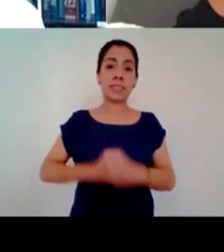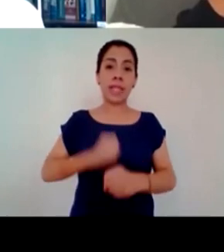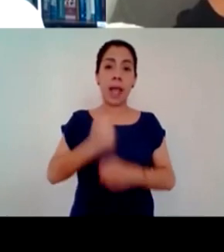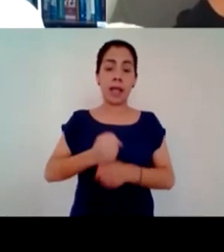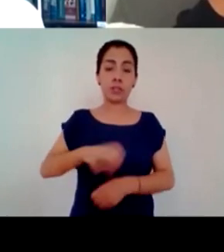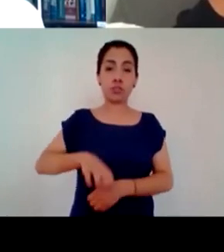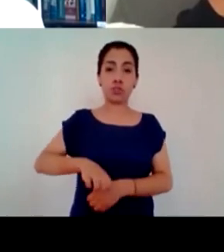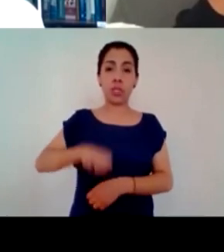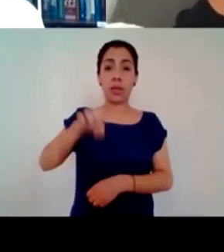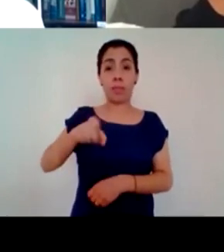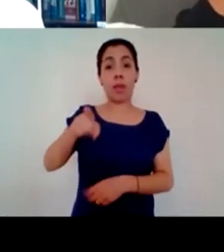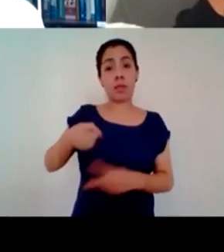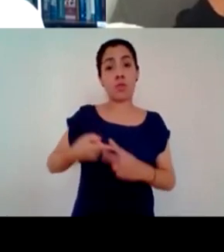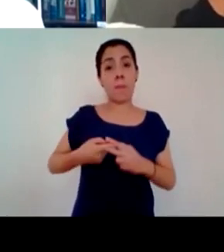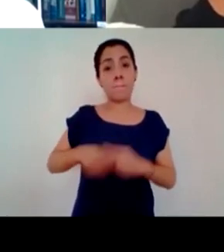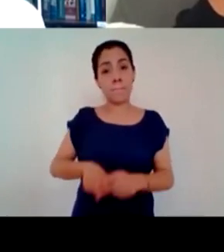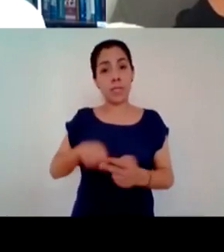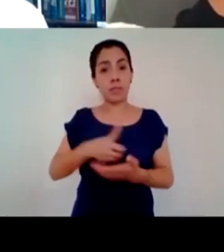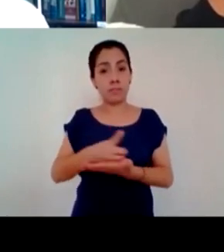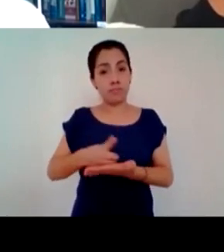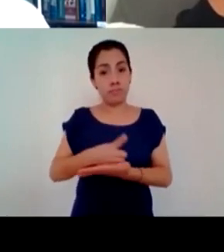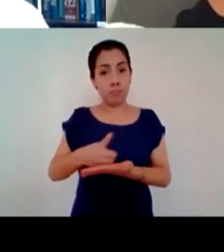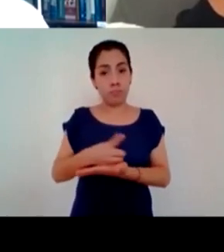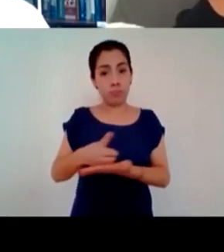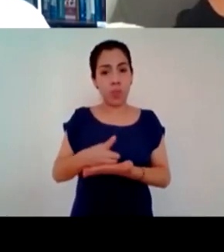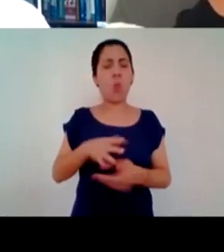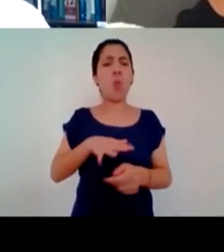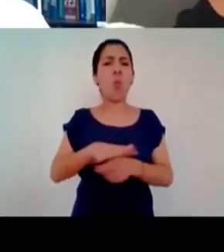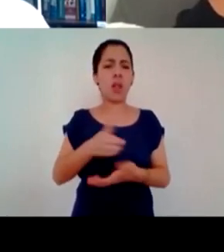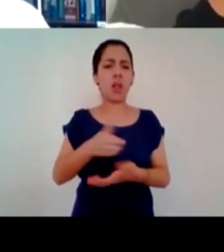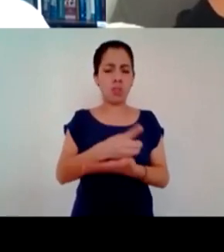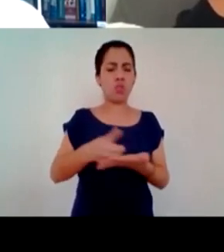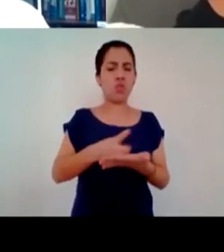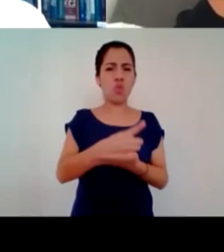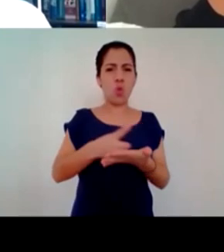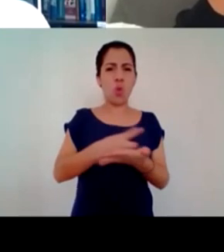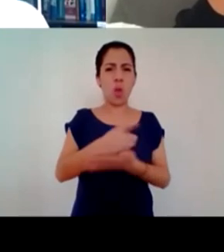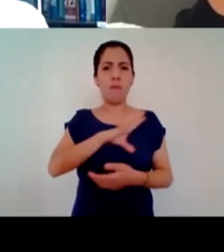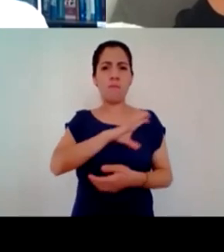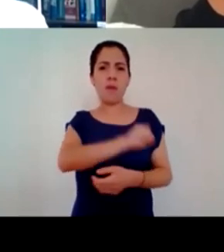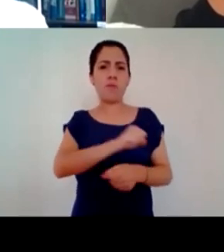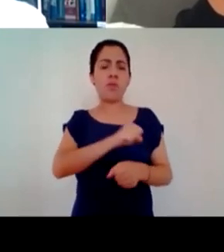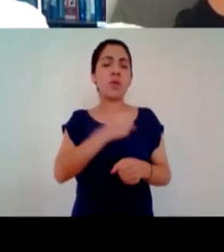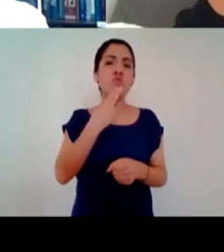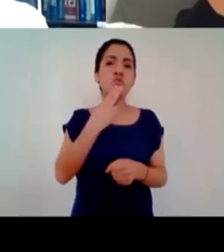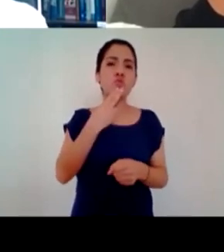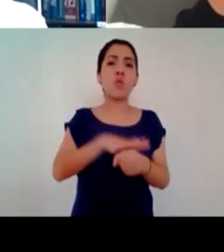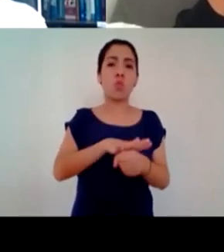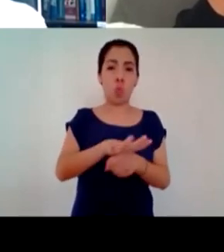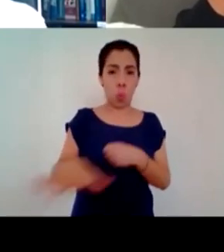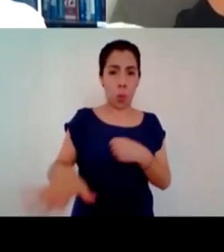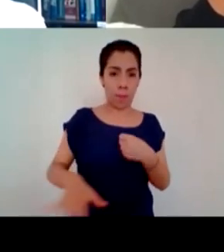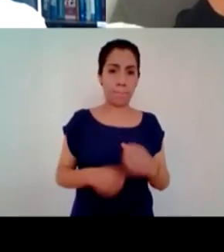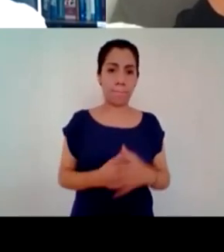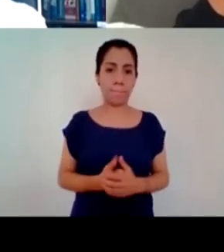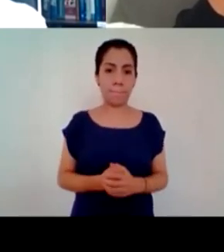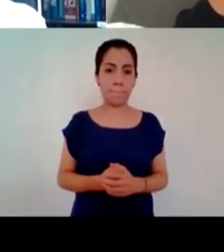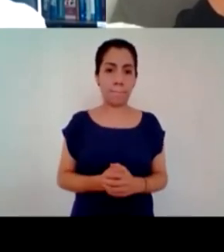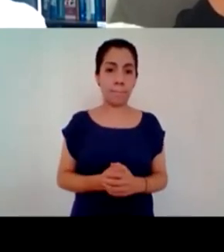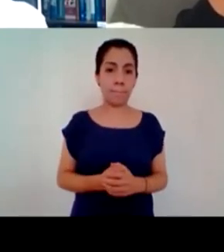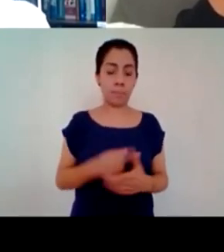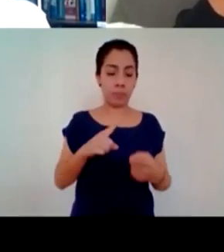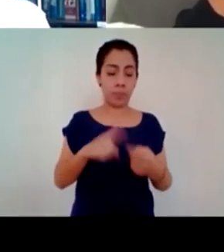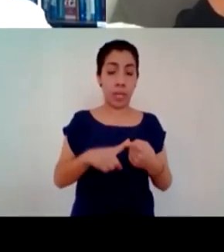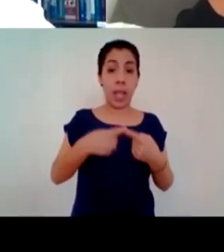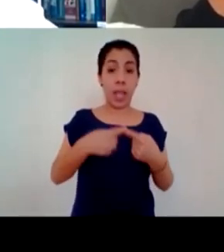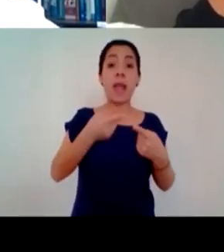consumo de drogas. Las drogas favoritas y que más se usan en esta población es el alcohol,